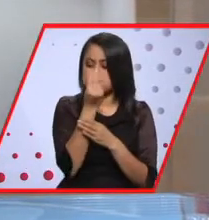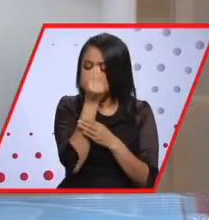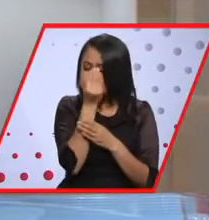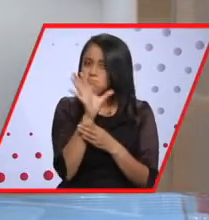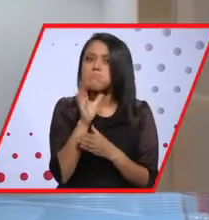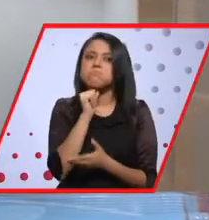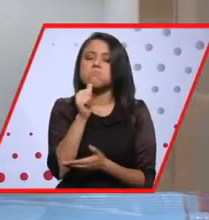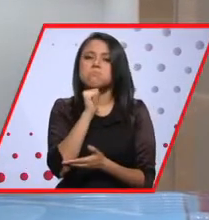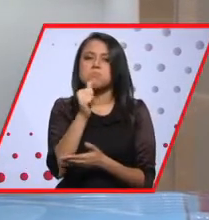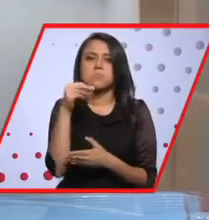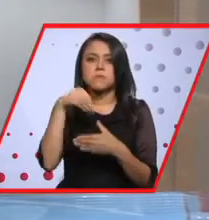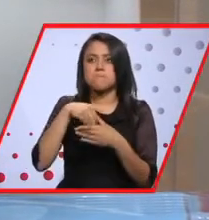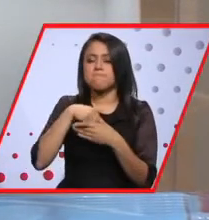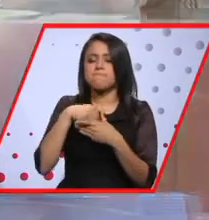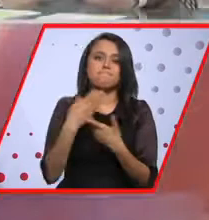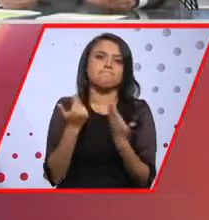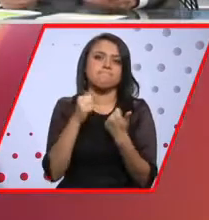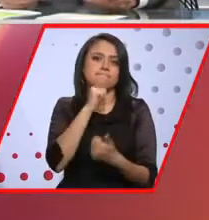compraron.